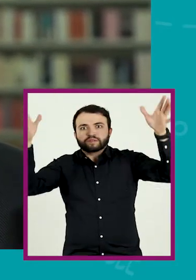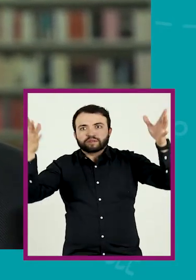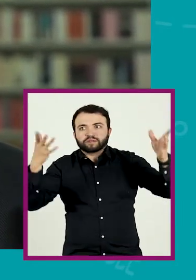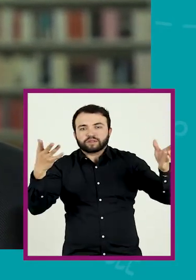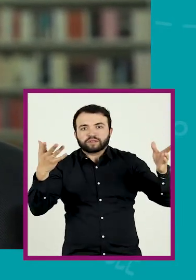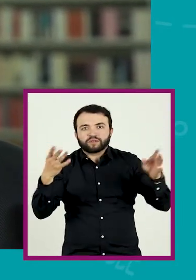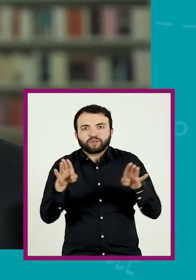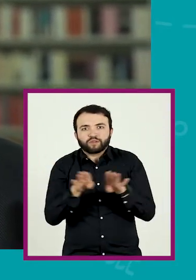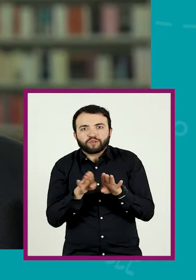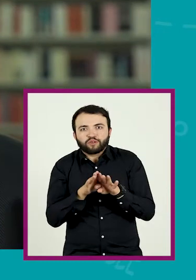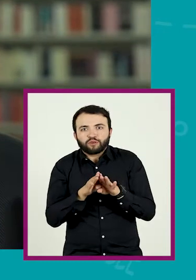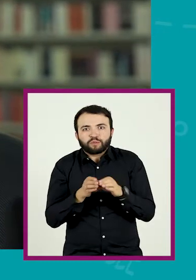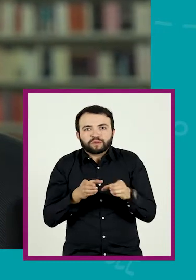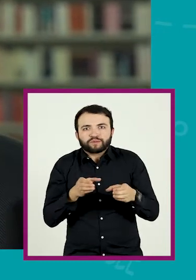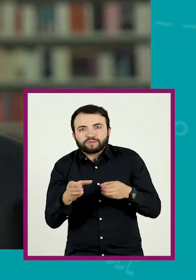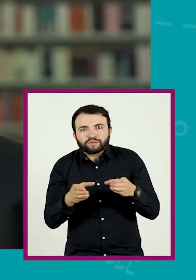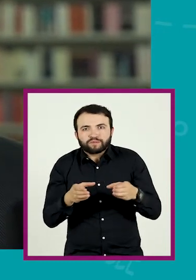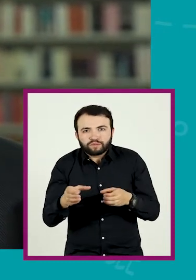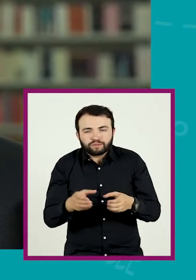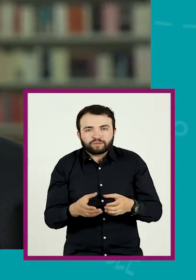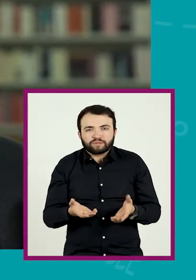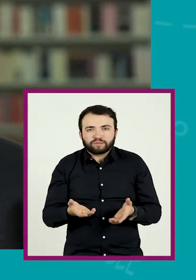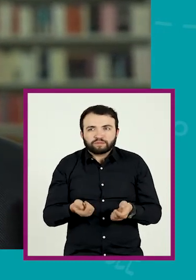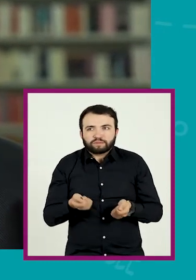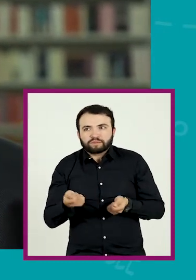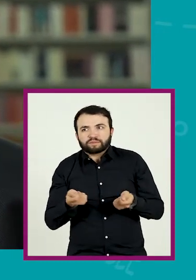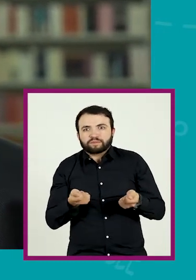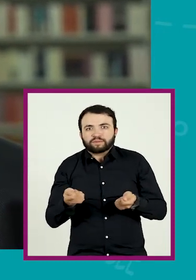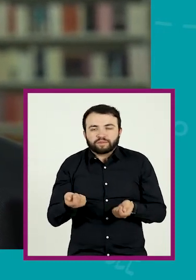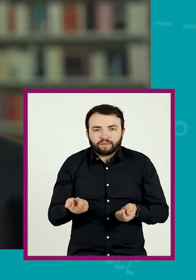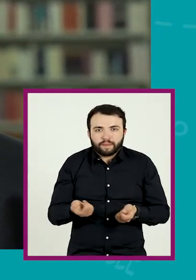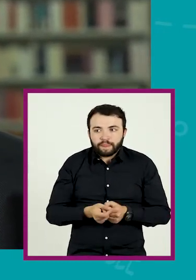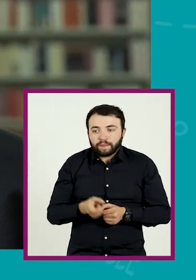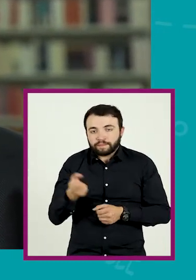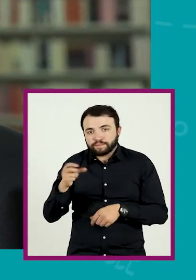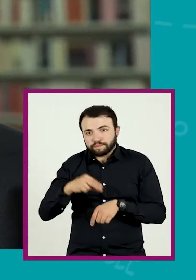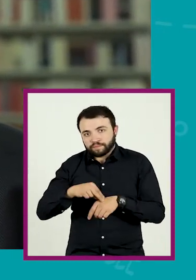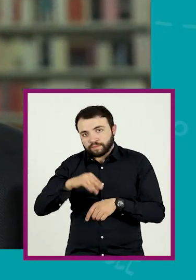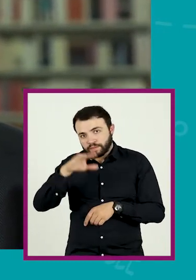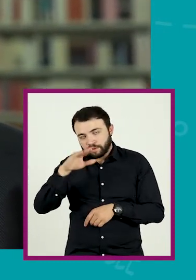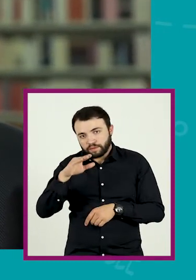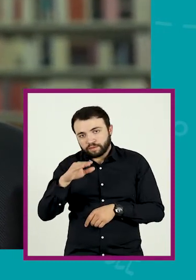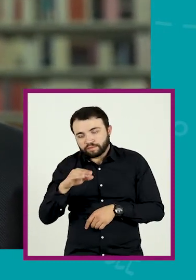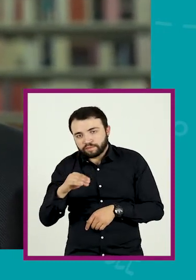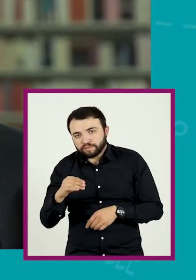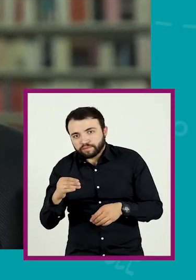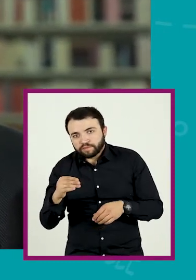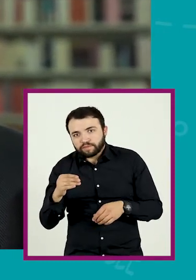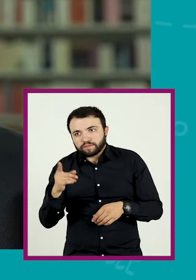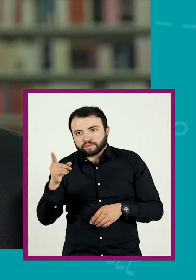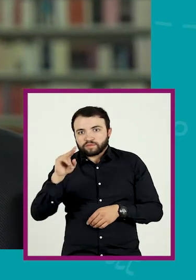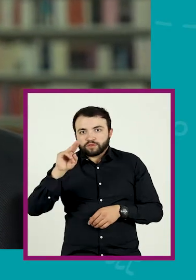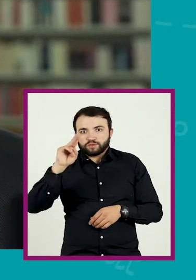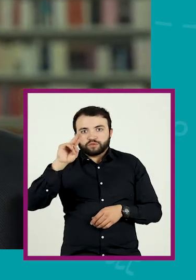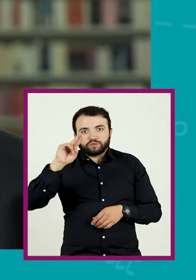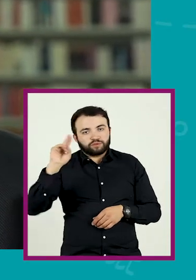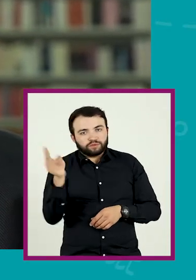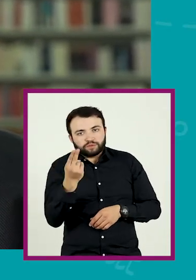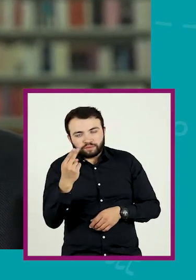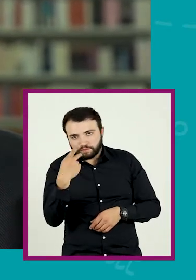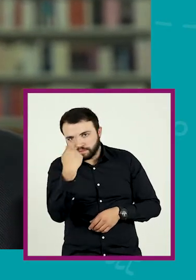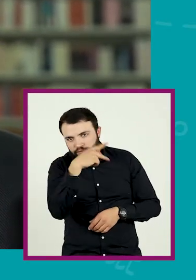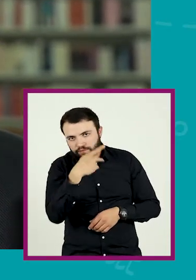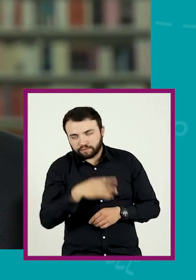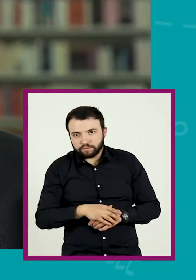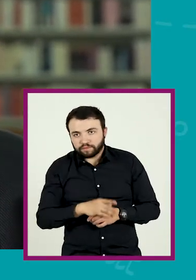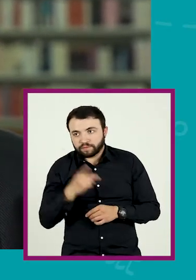para platicar sobre estas cosas porque él es doctor en Filosofía de la Ciencia por la Universidad Nacional Autónoma